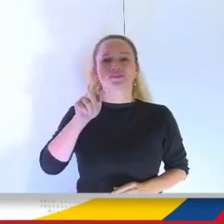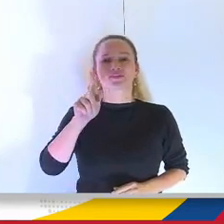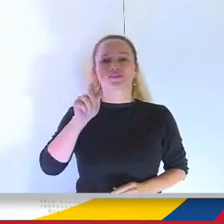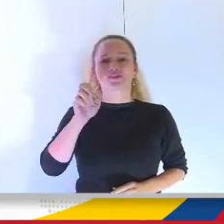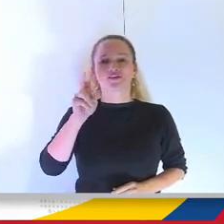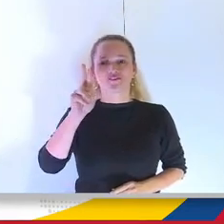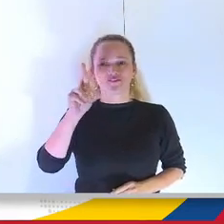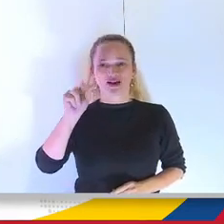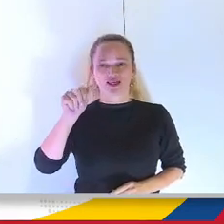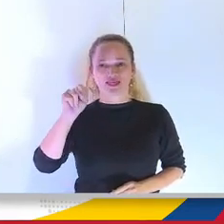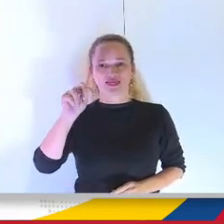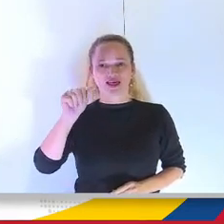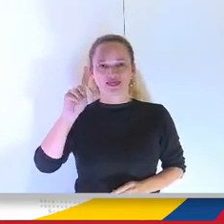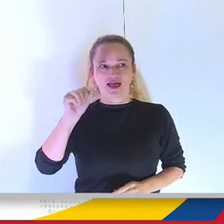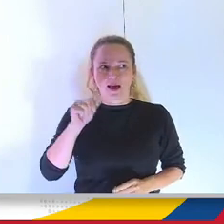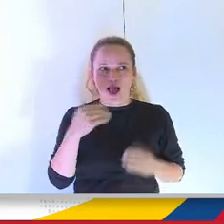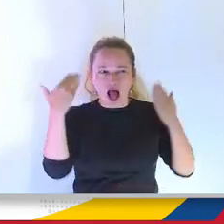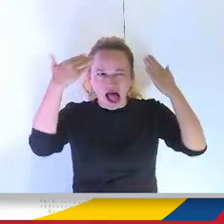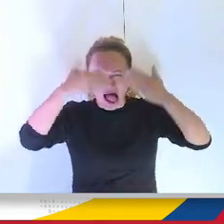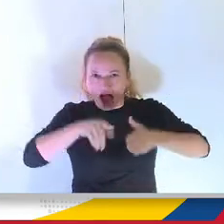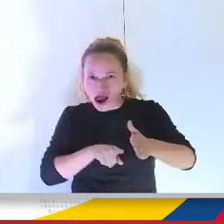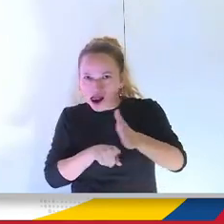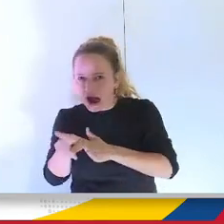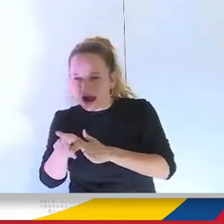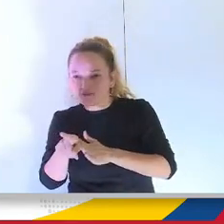quería escapar y no pudo.